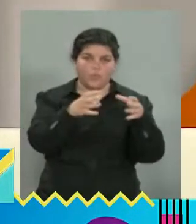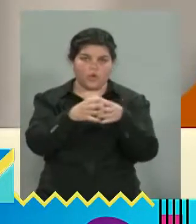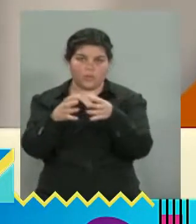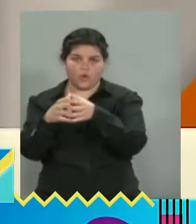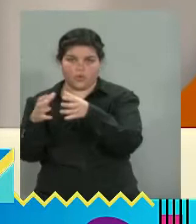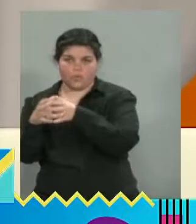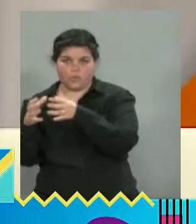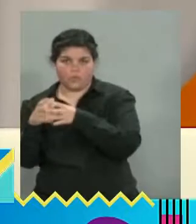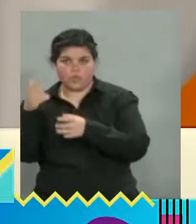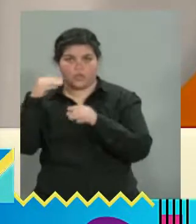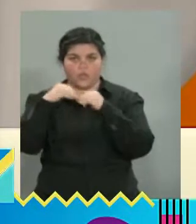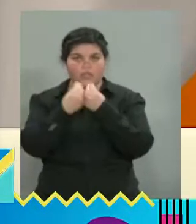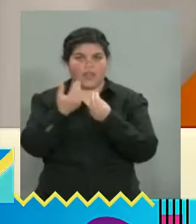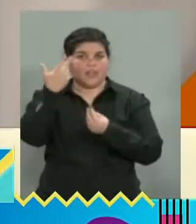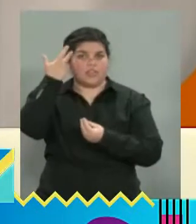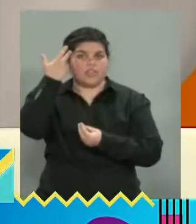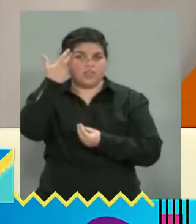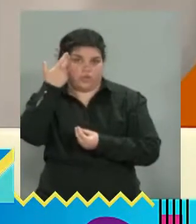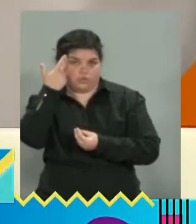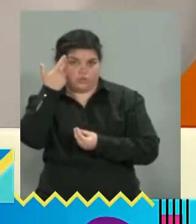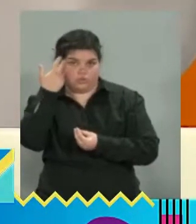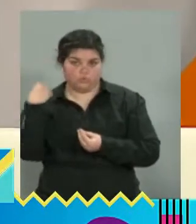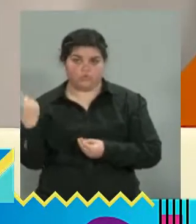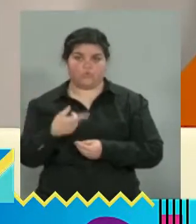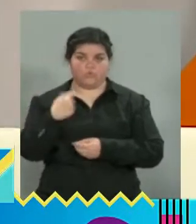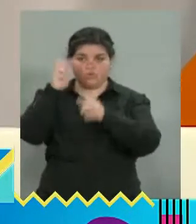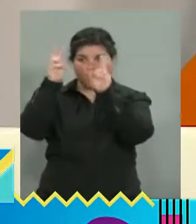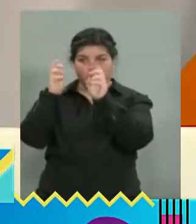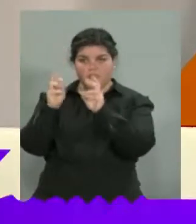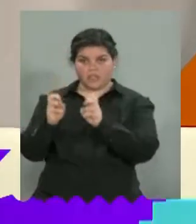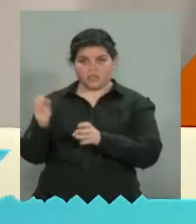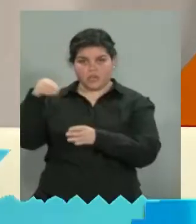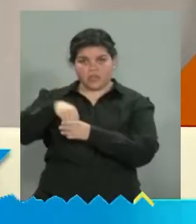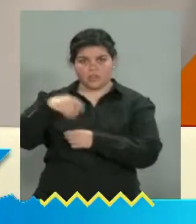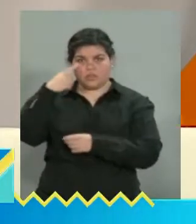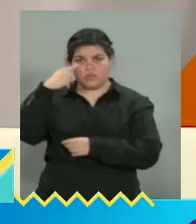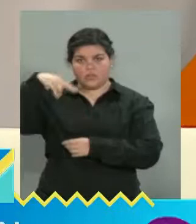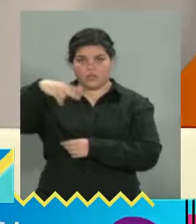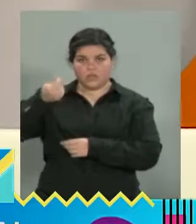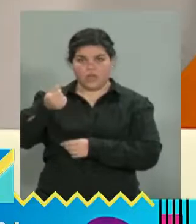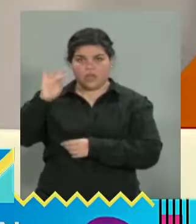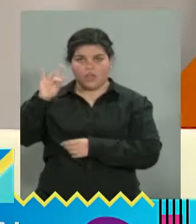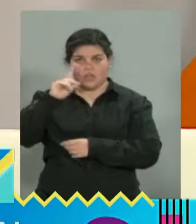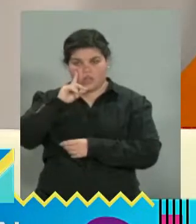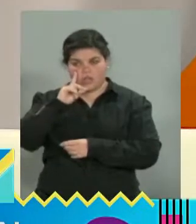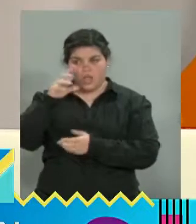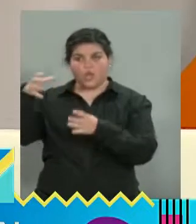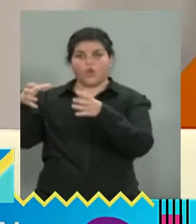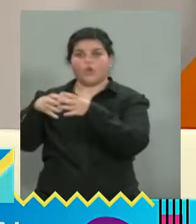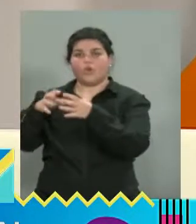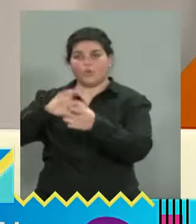y grupos, entendemos nosotros, según los estudios que tiene el INADI y con las organizaciones, que el colectivo trans es tal